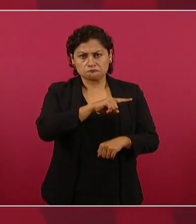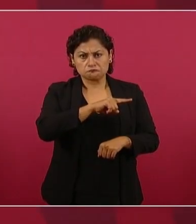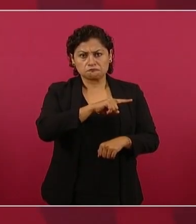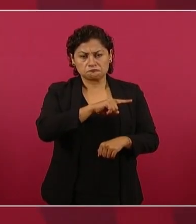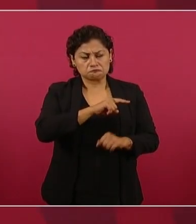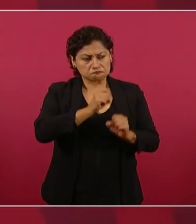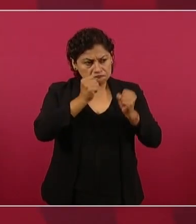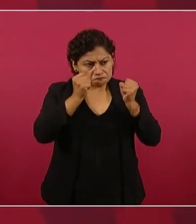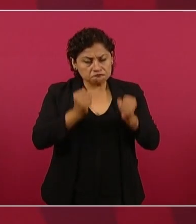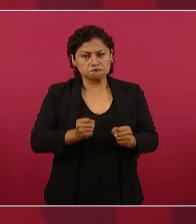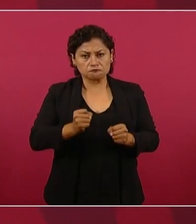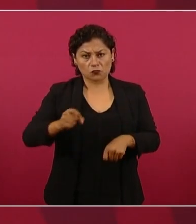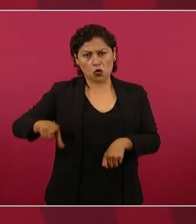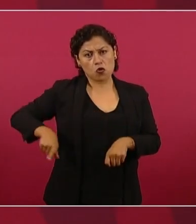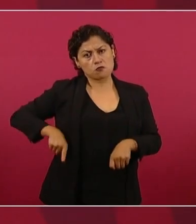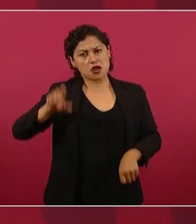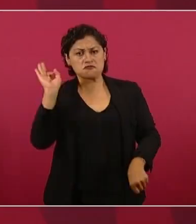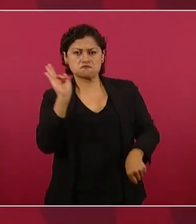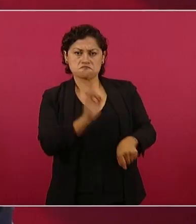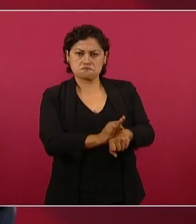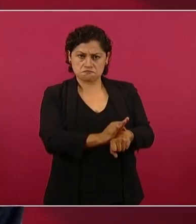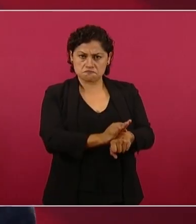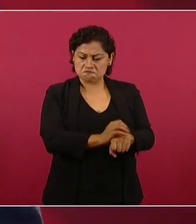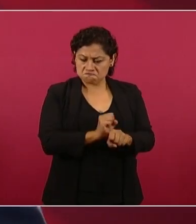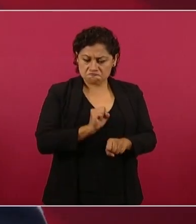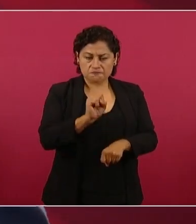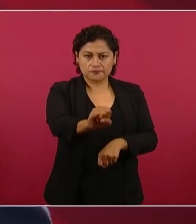representados en su gobierno.